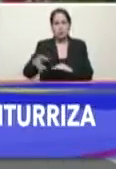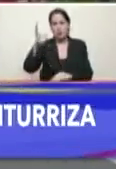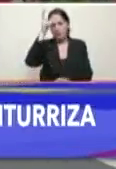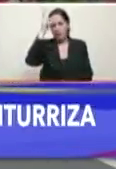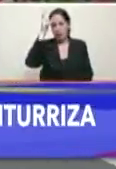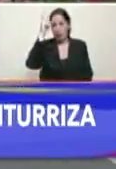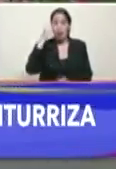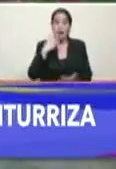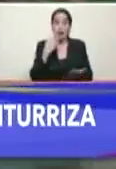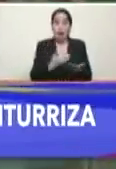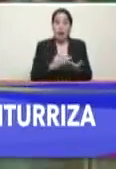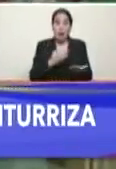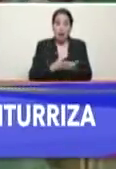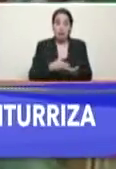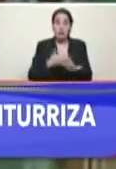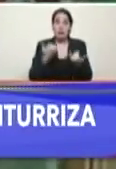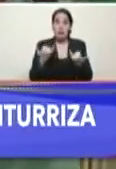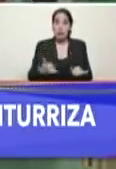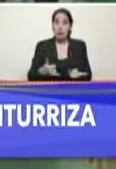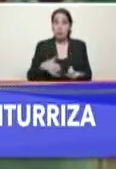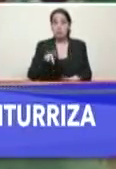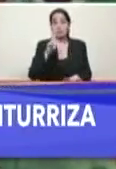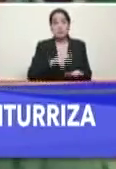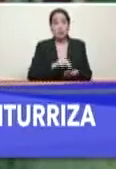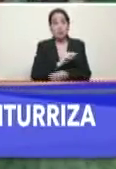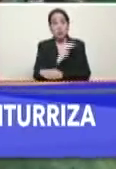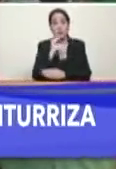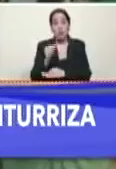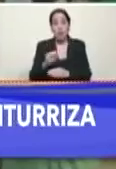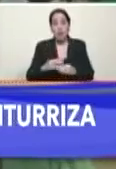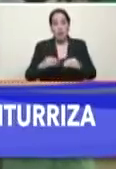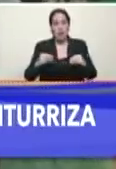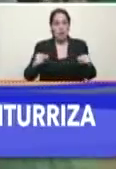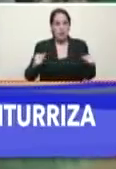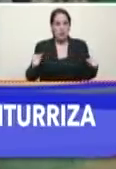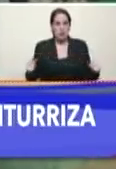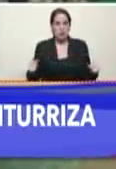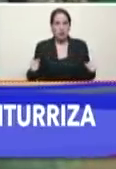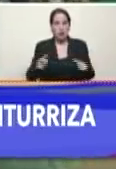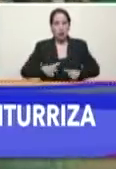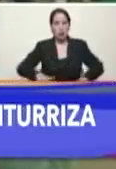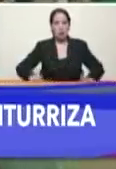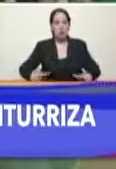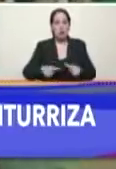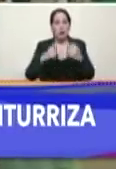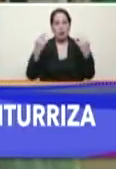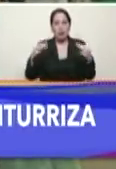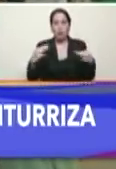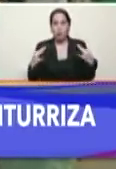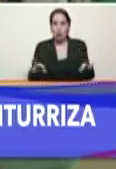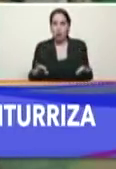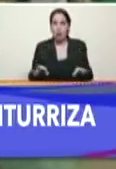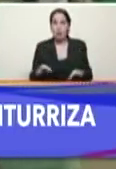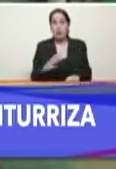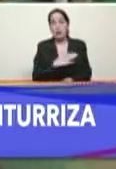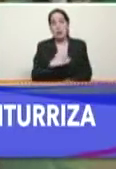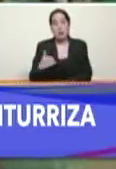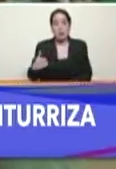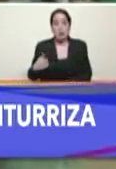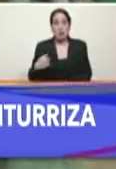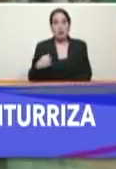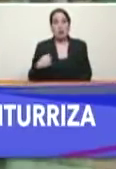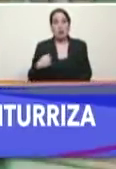le agradecemos ese esfuerzo por seguir preservando nuestros principales espacios naturales. Por eso, querido presidente,